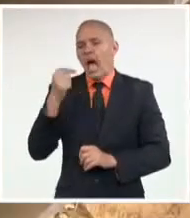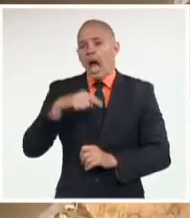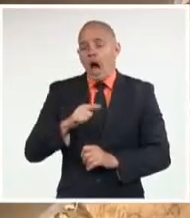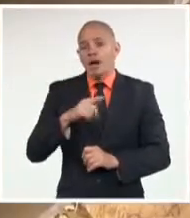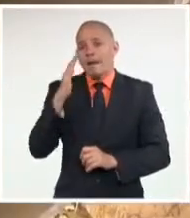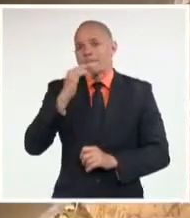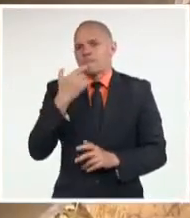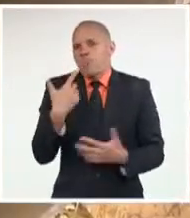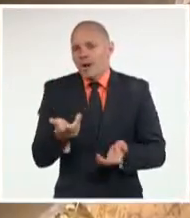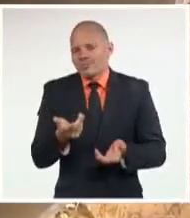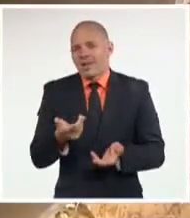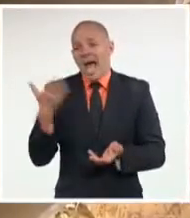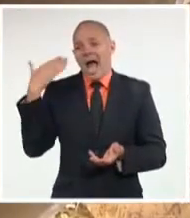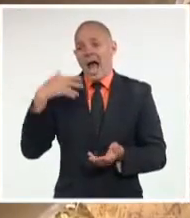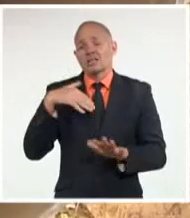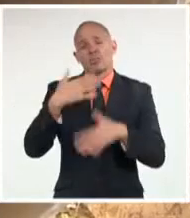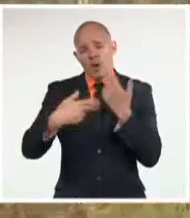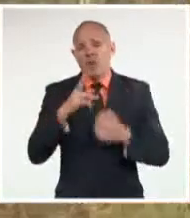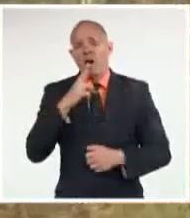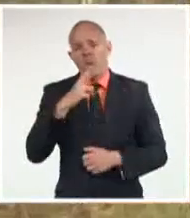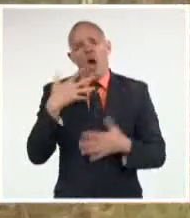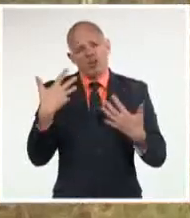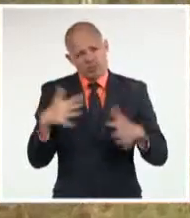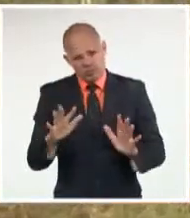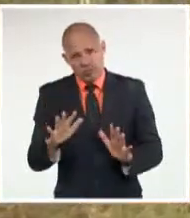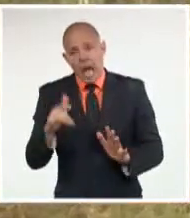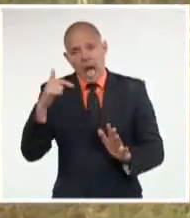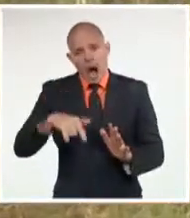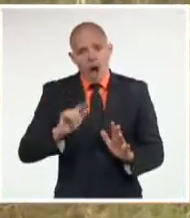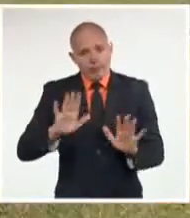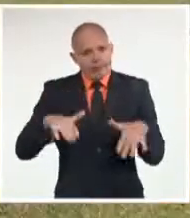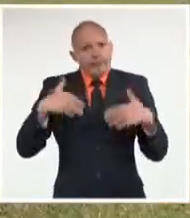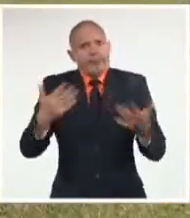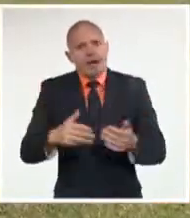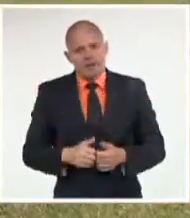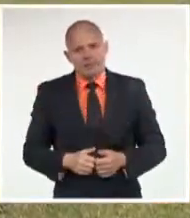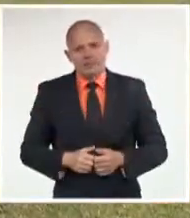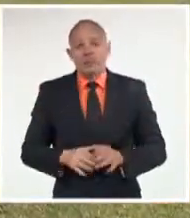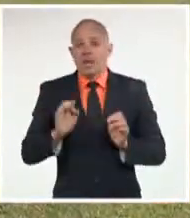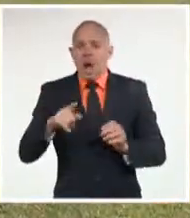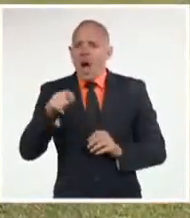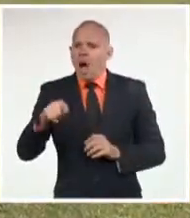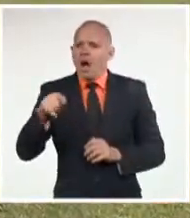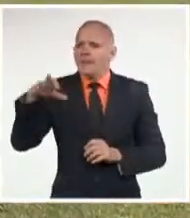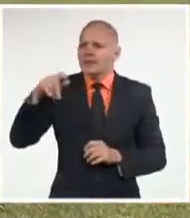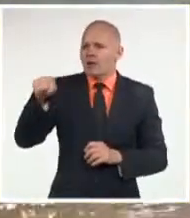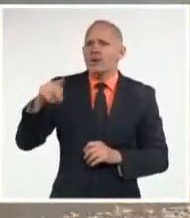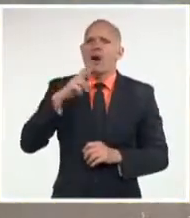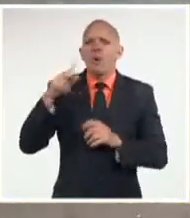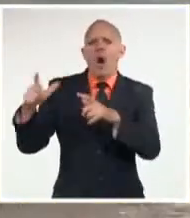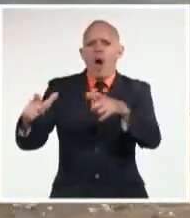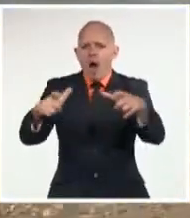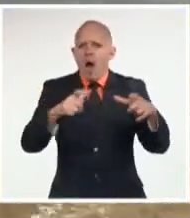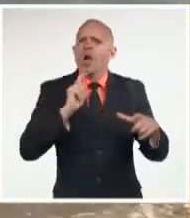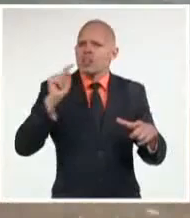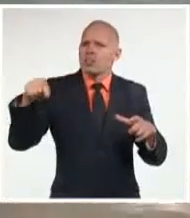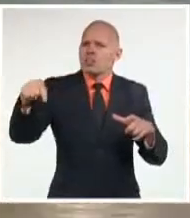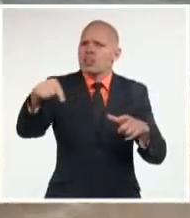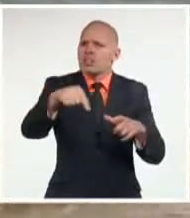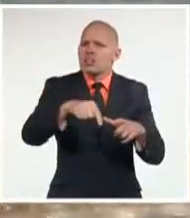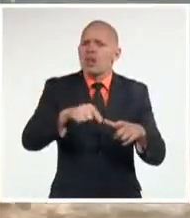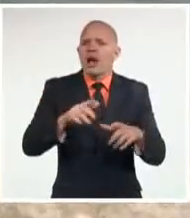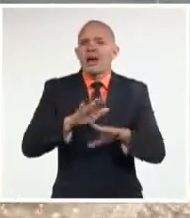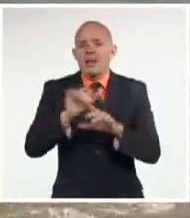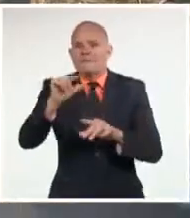El suministro de agua es una preocupación constante en un territorio que, a pesar de contar con fuentes de abasto suficientes, más de